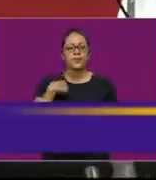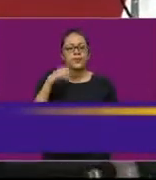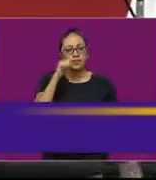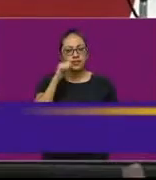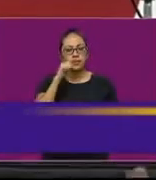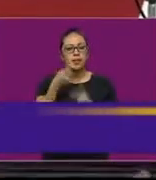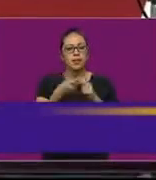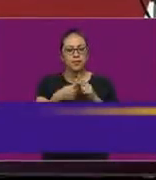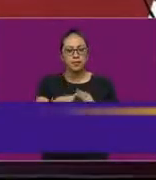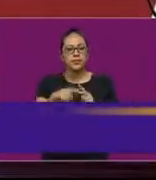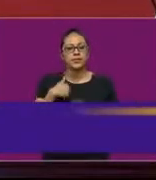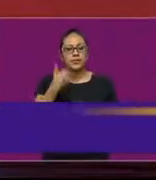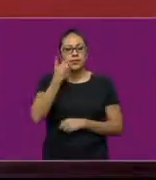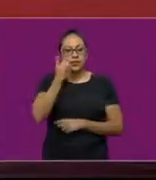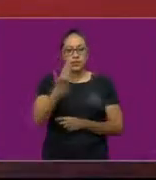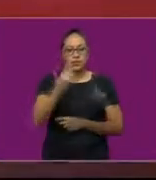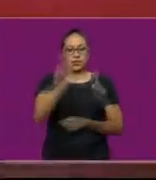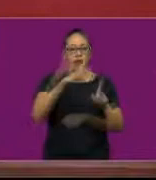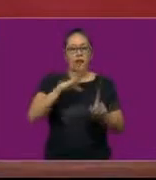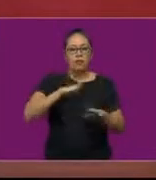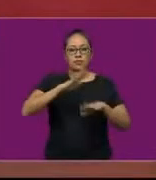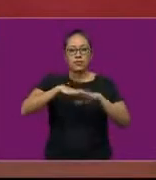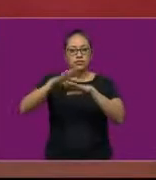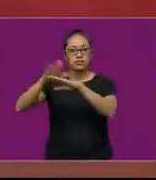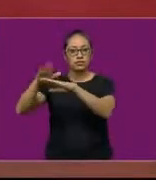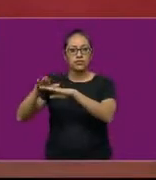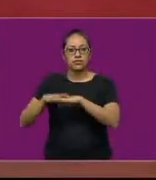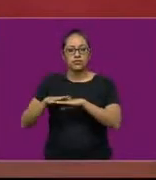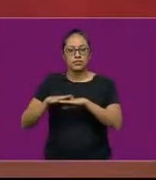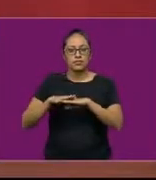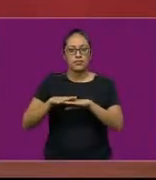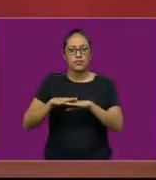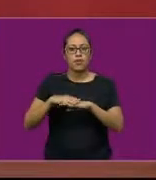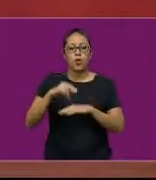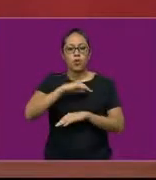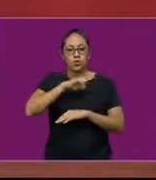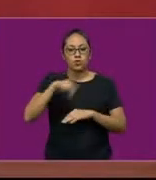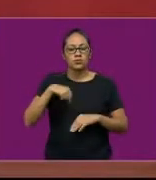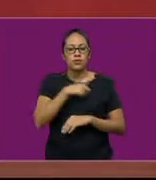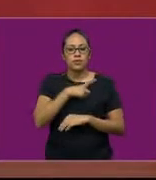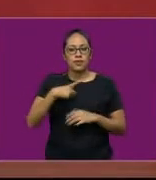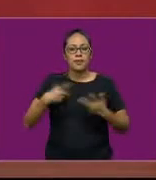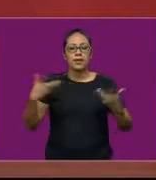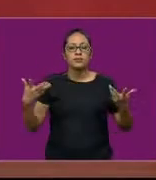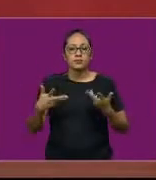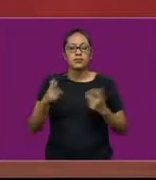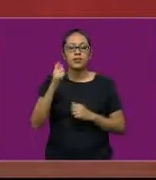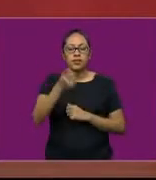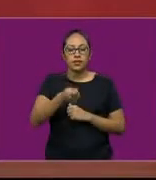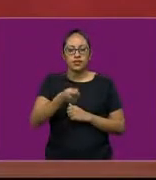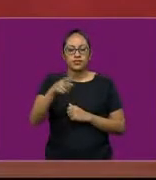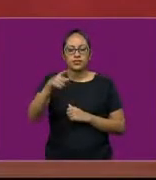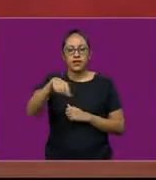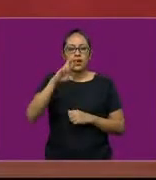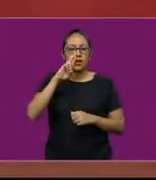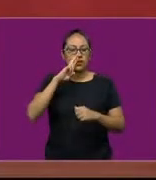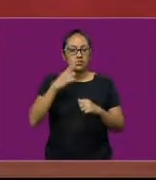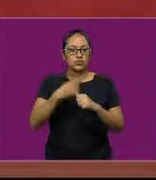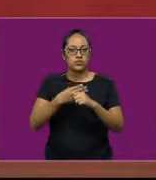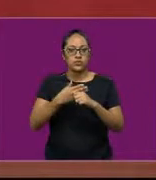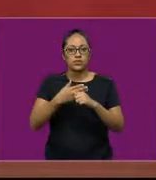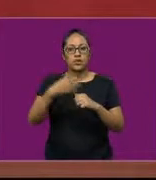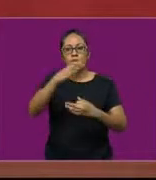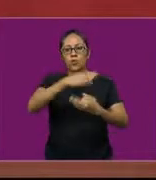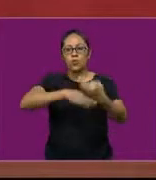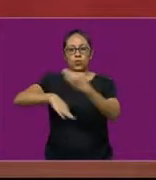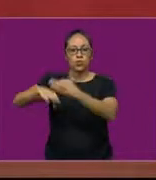de la ocupación hospitalaria. Lo que debemos hacer ahora más que nunca, repito, es una corresponsabilidad social en todos los